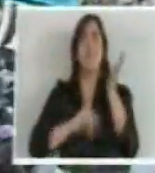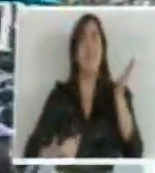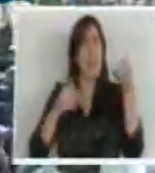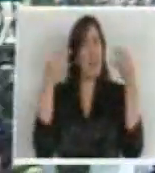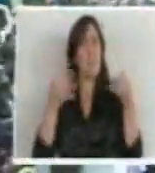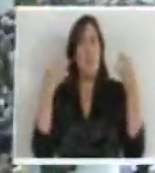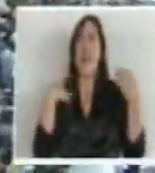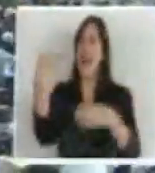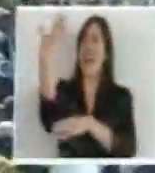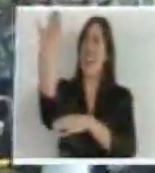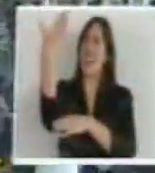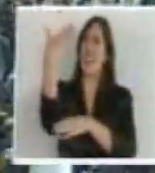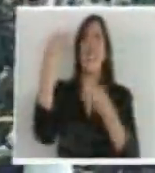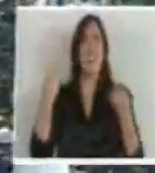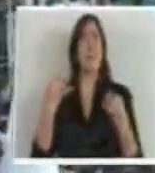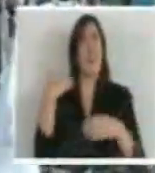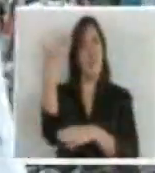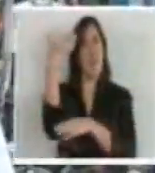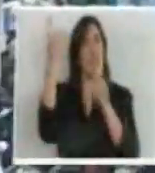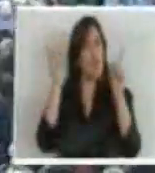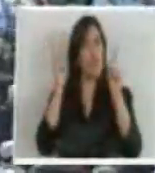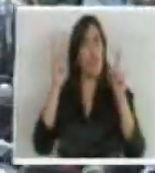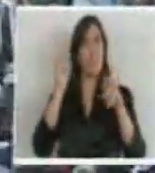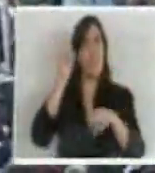¡Vamos, las banderas esas todavía arriba!